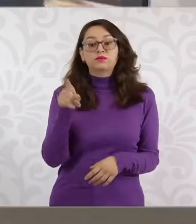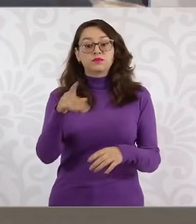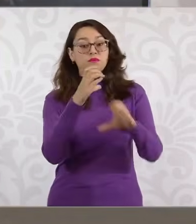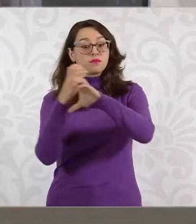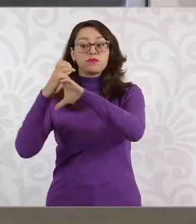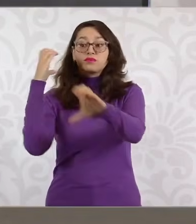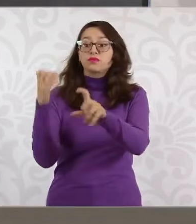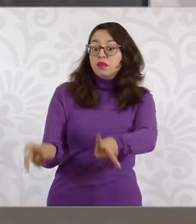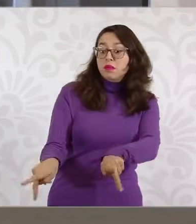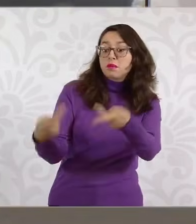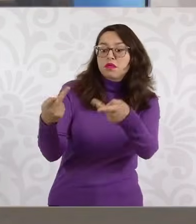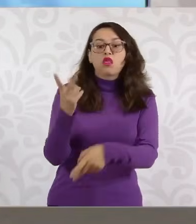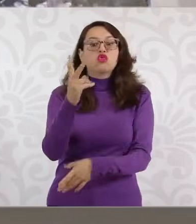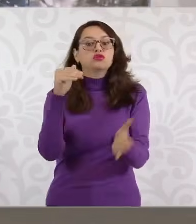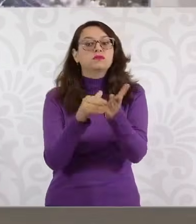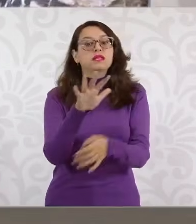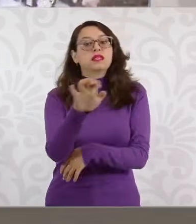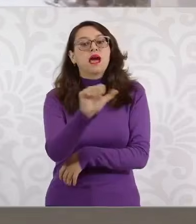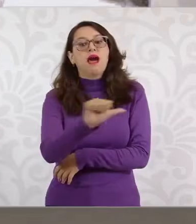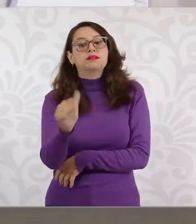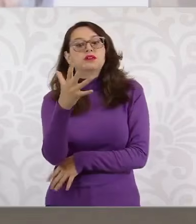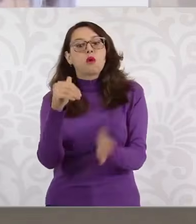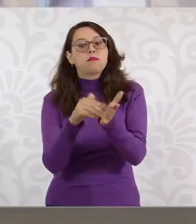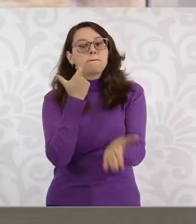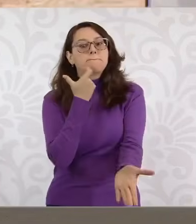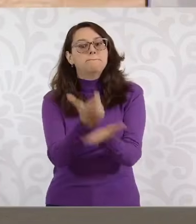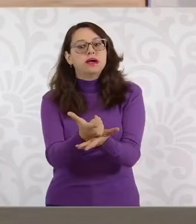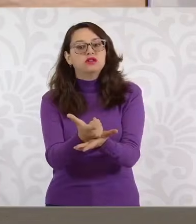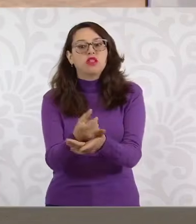iban desde 2,500 hasta 5,000 pesos, dependiendo la